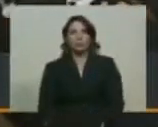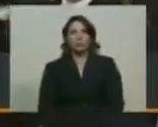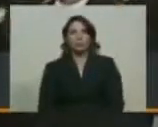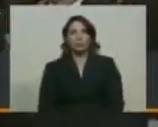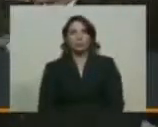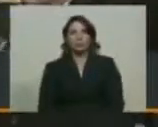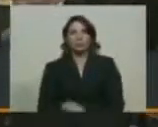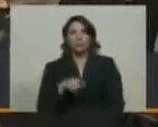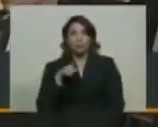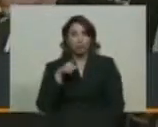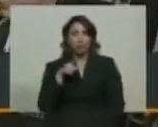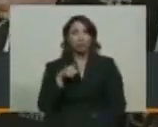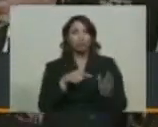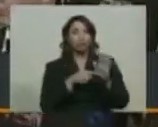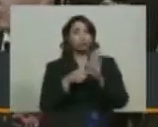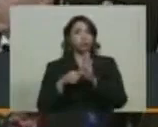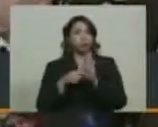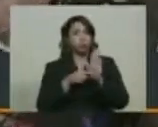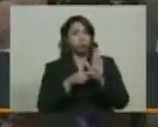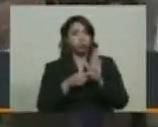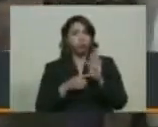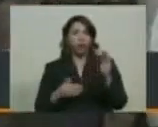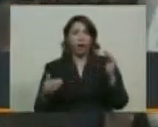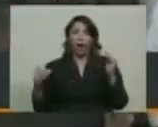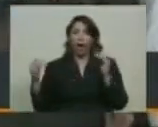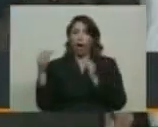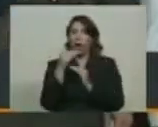Es una revelación de un alto funcionario,